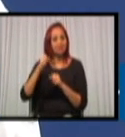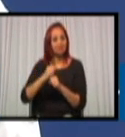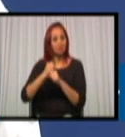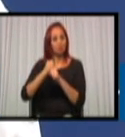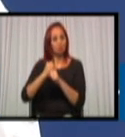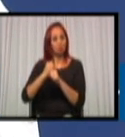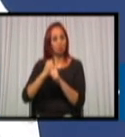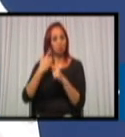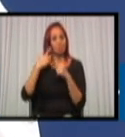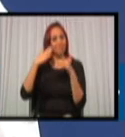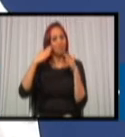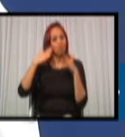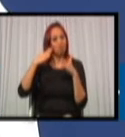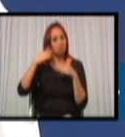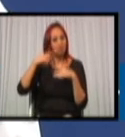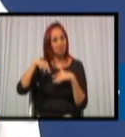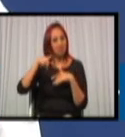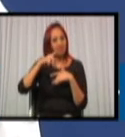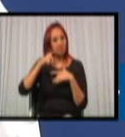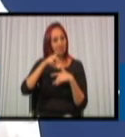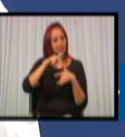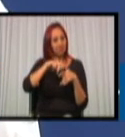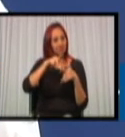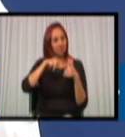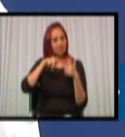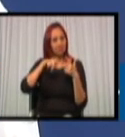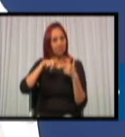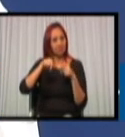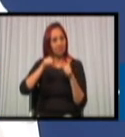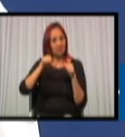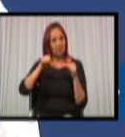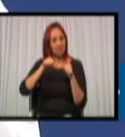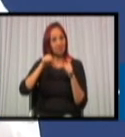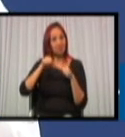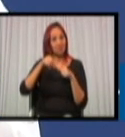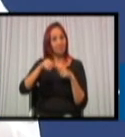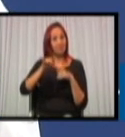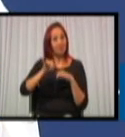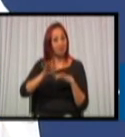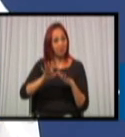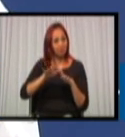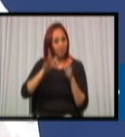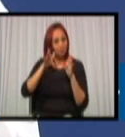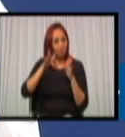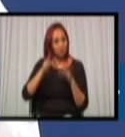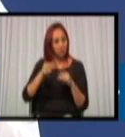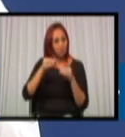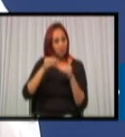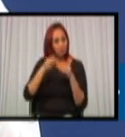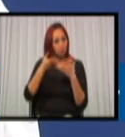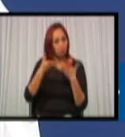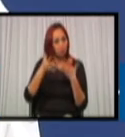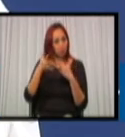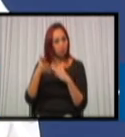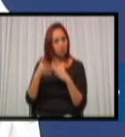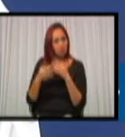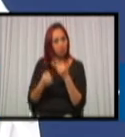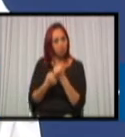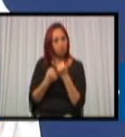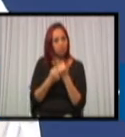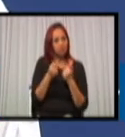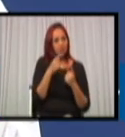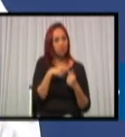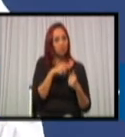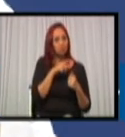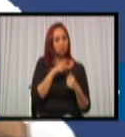que enfocándonos en esas tres áreas y aparte de eso, enfocarnos mucho en los pymes, que eso